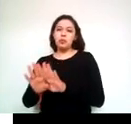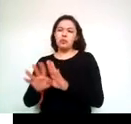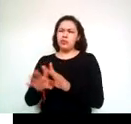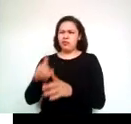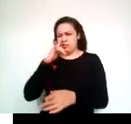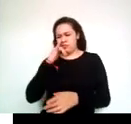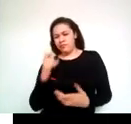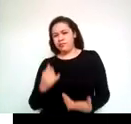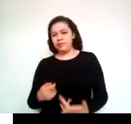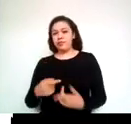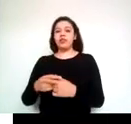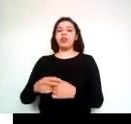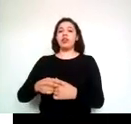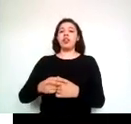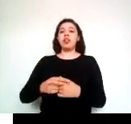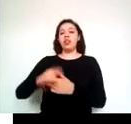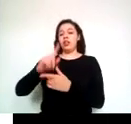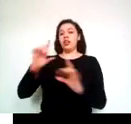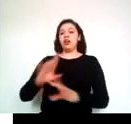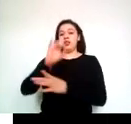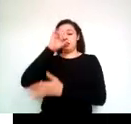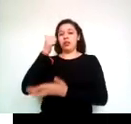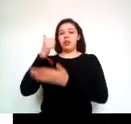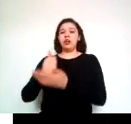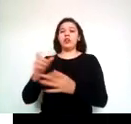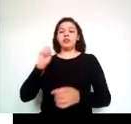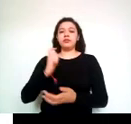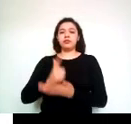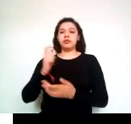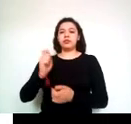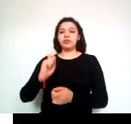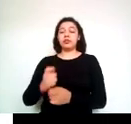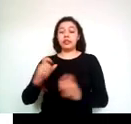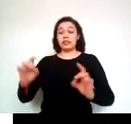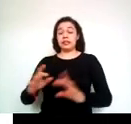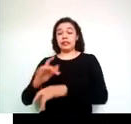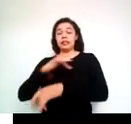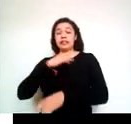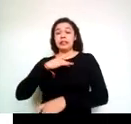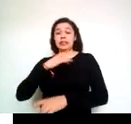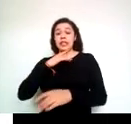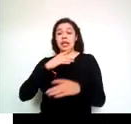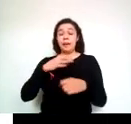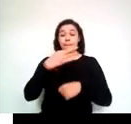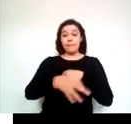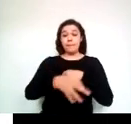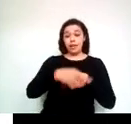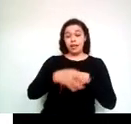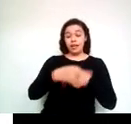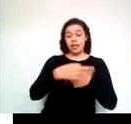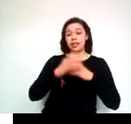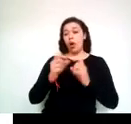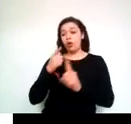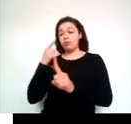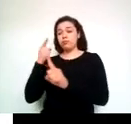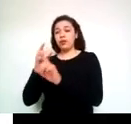Un acontecimiento traumático severo es aquel que puede experimentar una persona durante o con motivo del trabajo. Es decir,